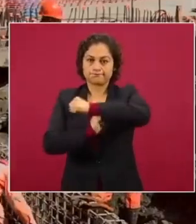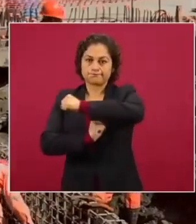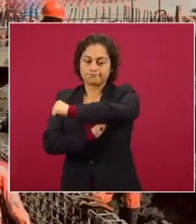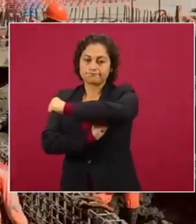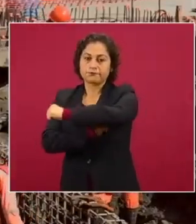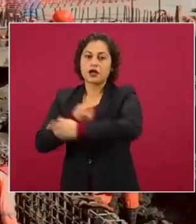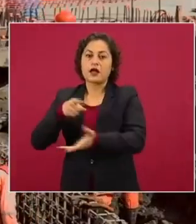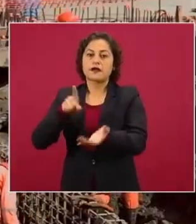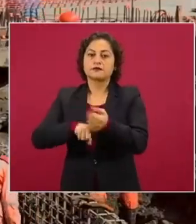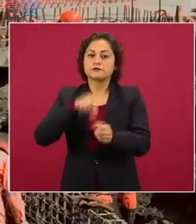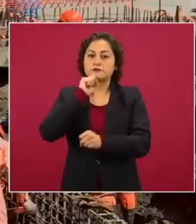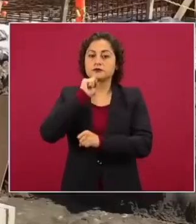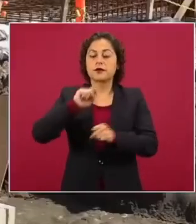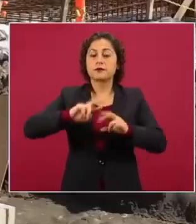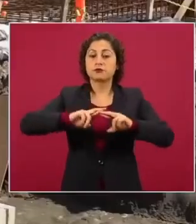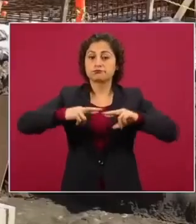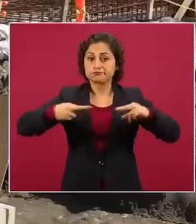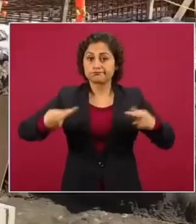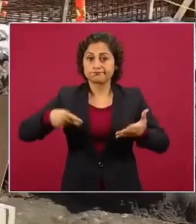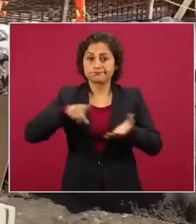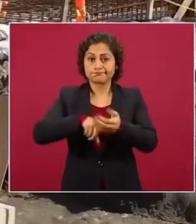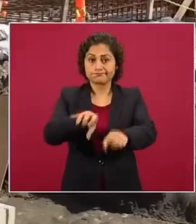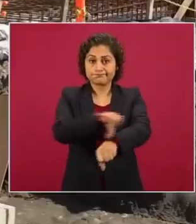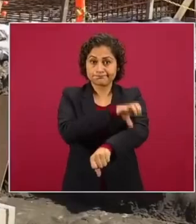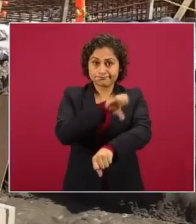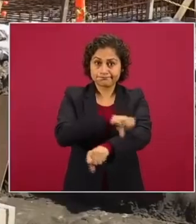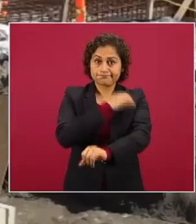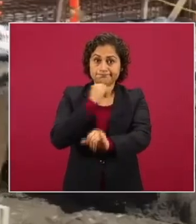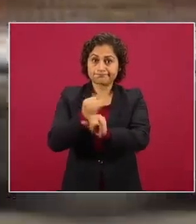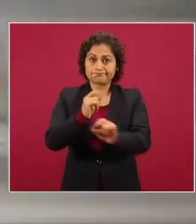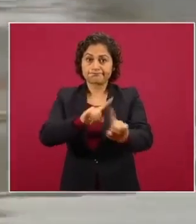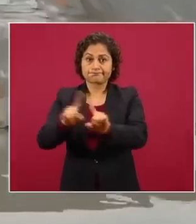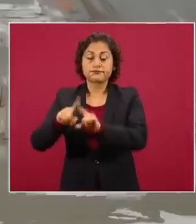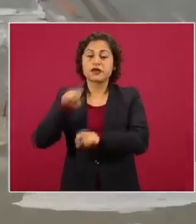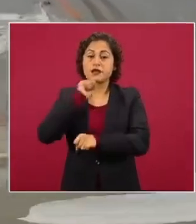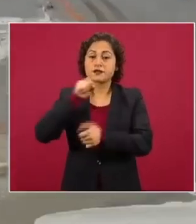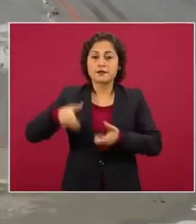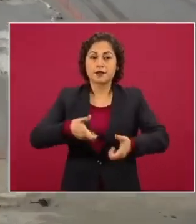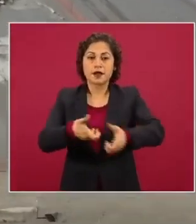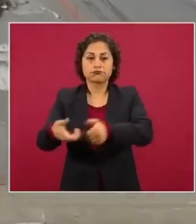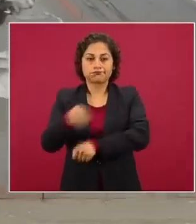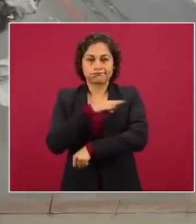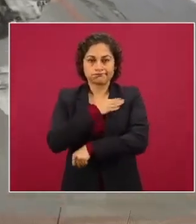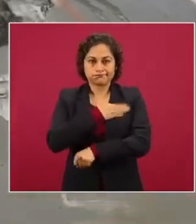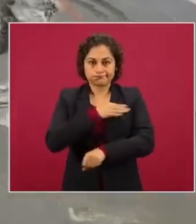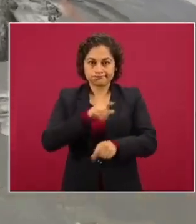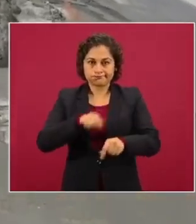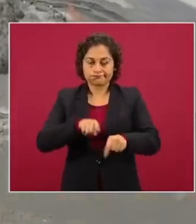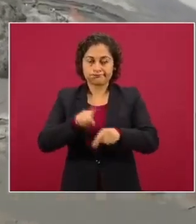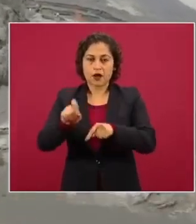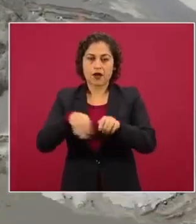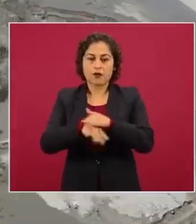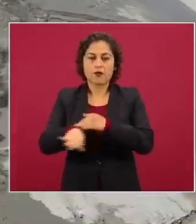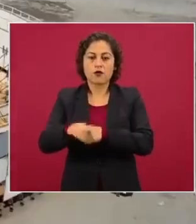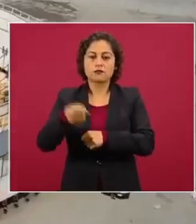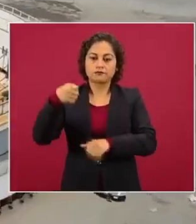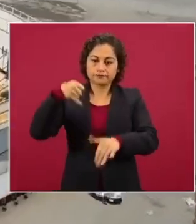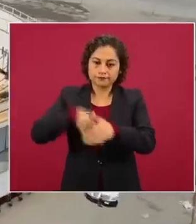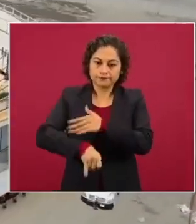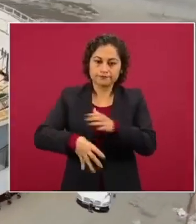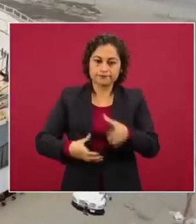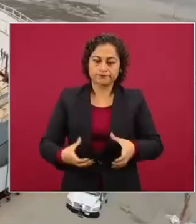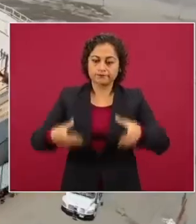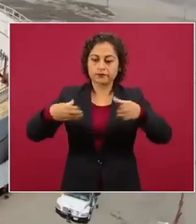de telecom, instalación eléctrica, hidráulica y sanitaria. Se concluyó la construcción de las cimentaciones profundas de 44